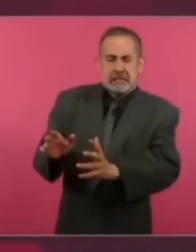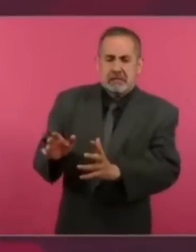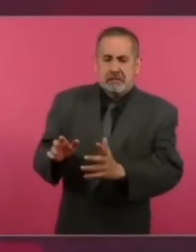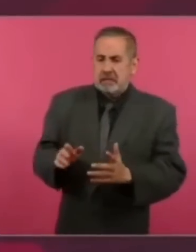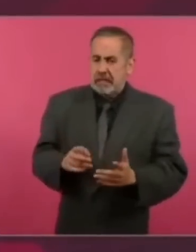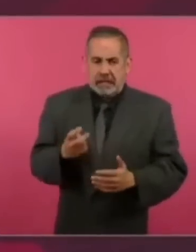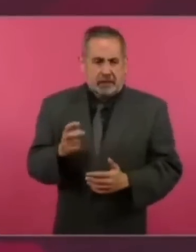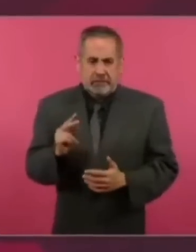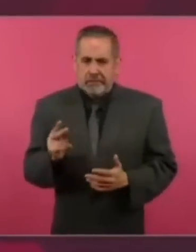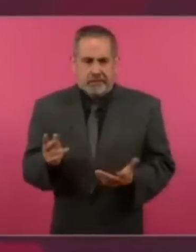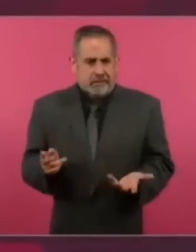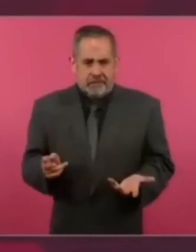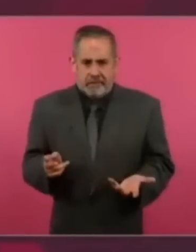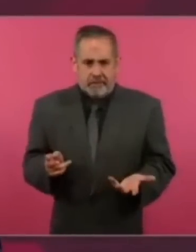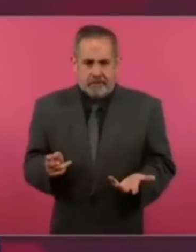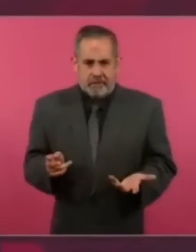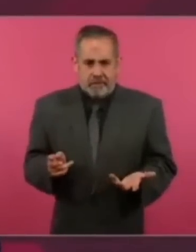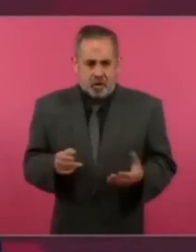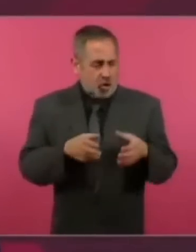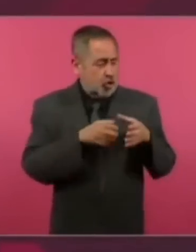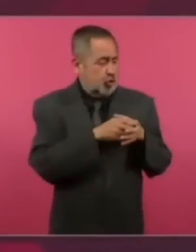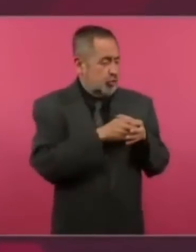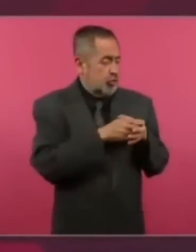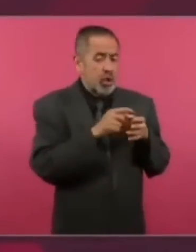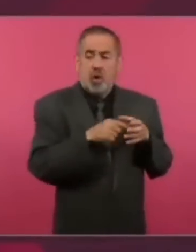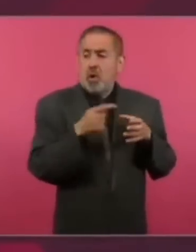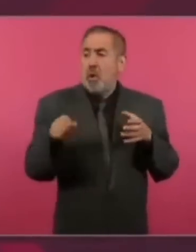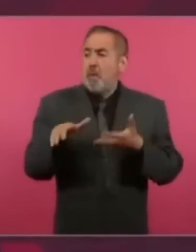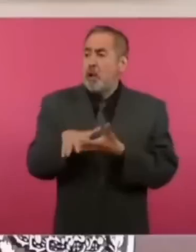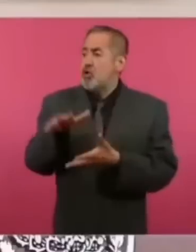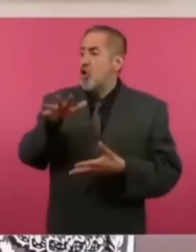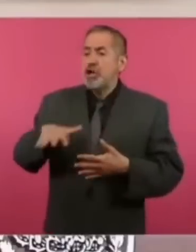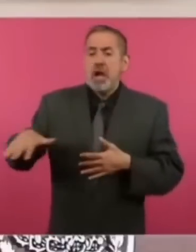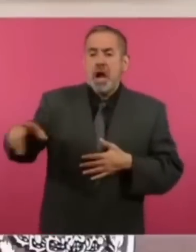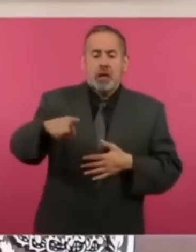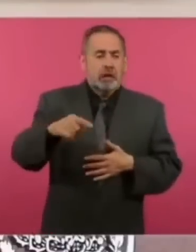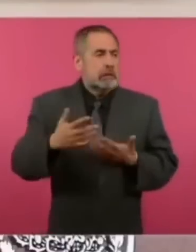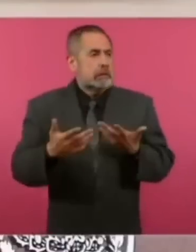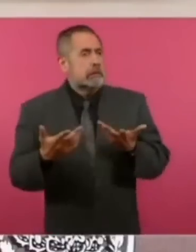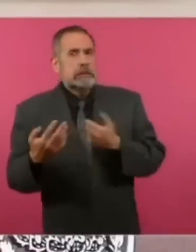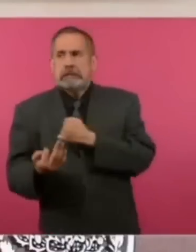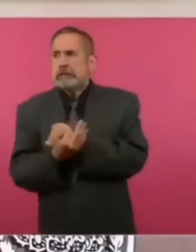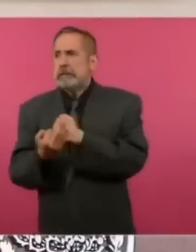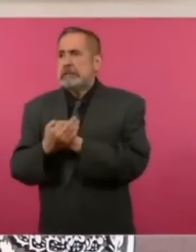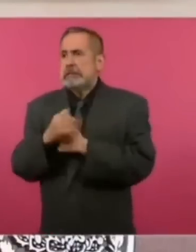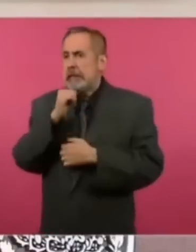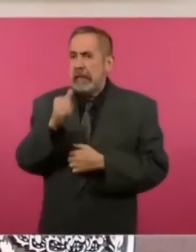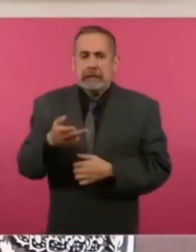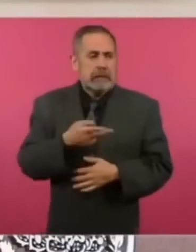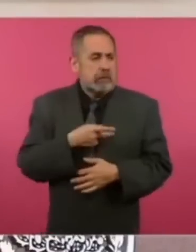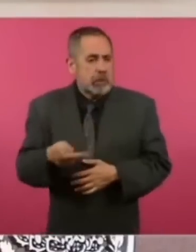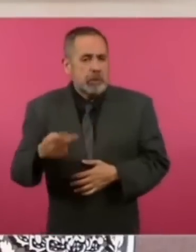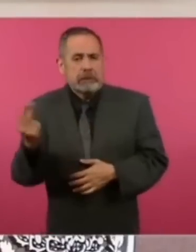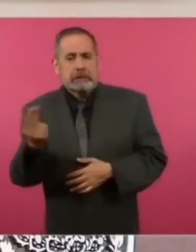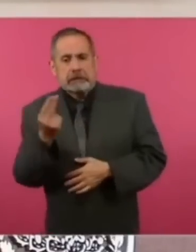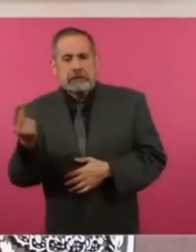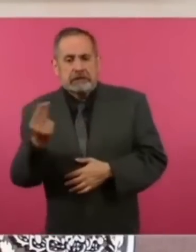a una mayoría de gente desposeída, pobre,